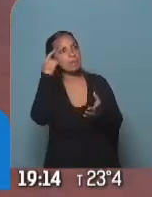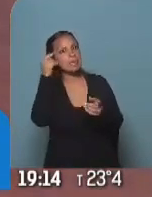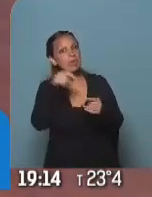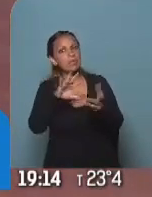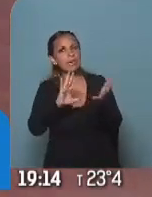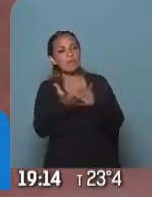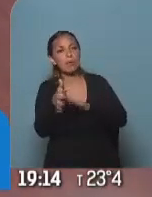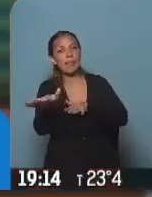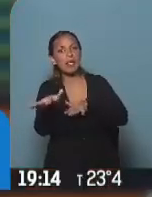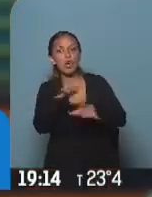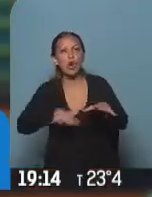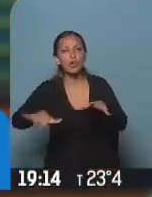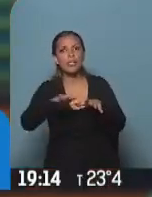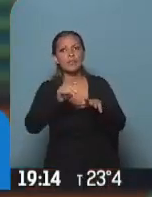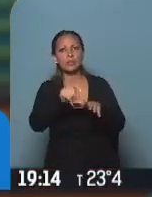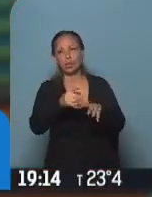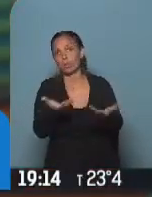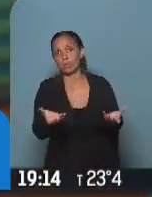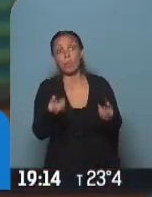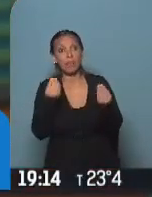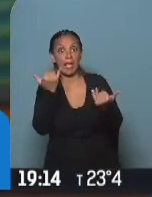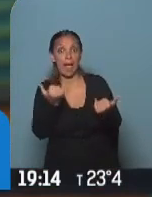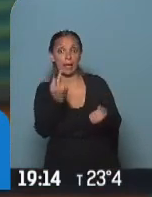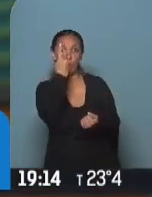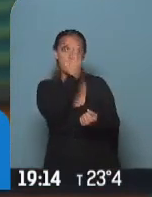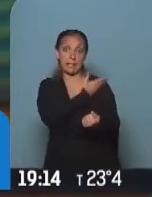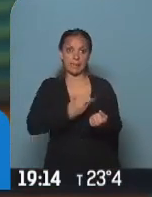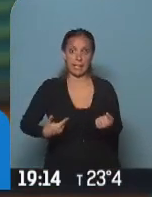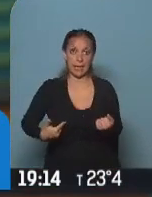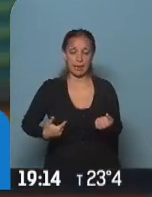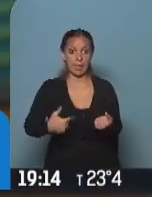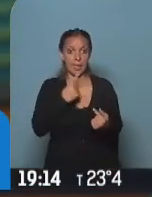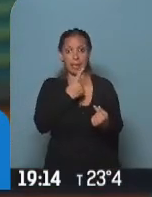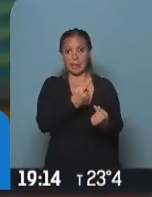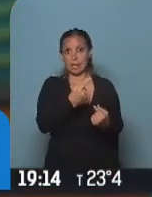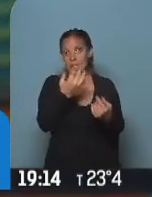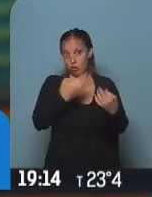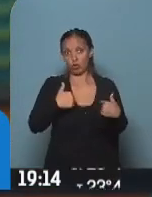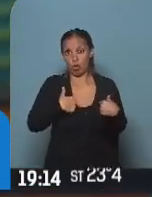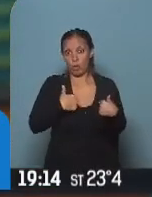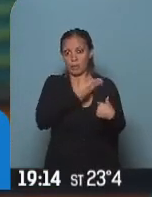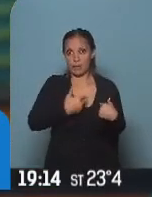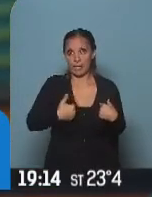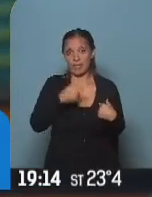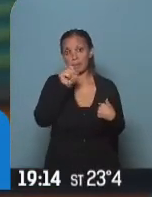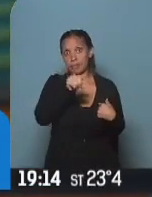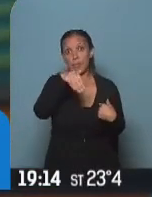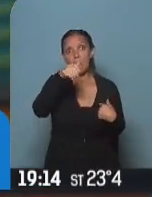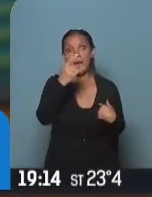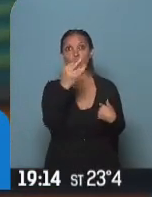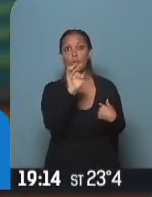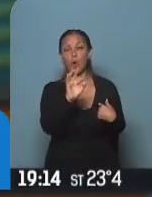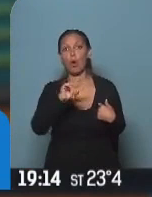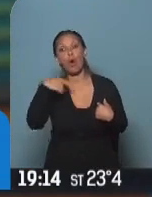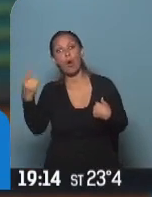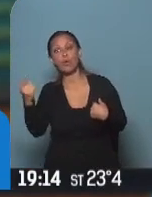salir de una crisis de estas características? Porque hay un presidente que se define como tal, como Maduro, y hay uno proclamado, que es Guaidó, que no